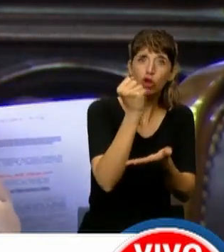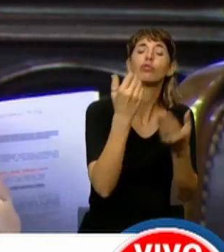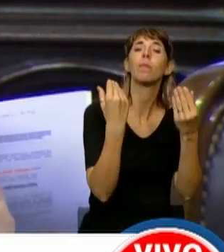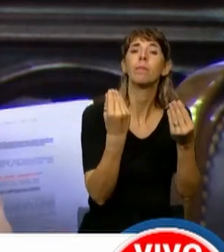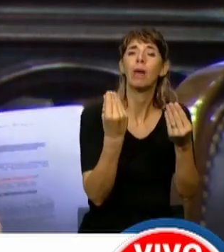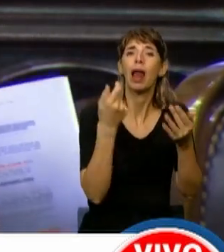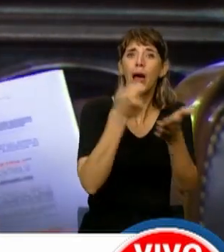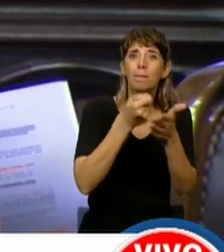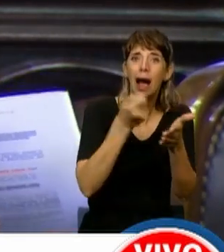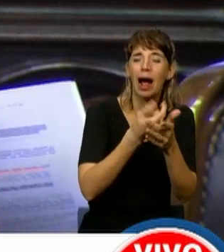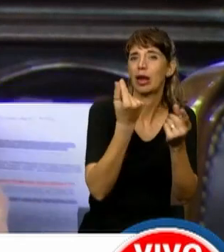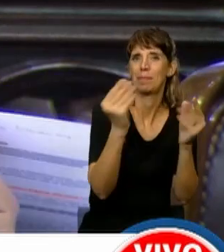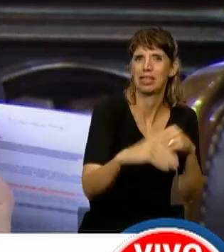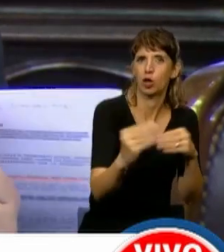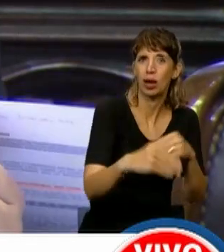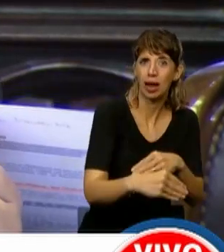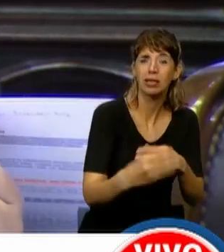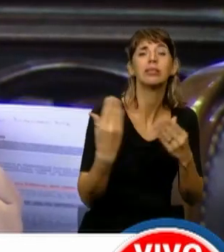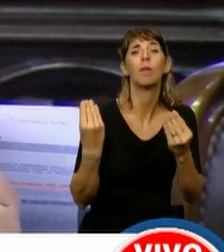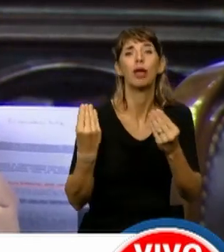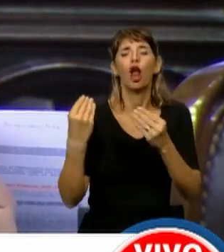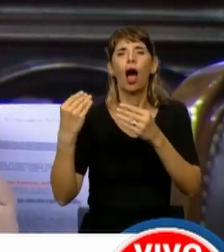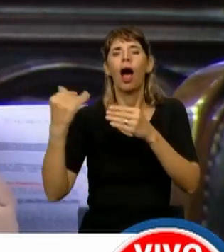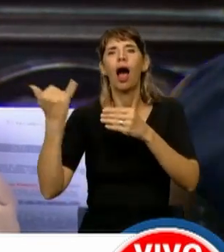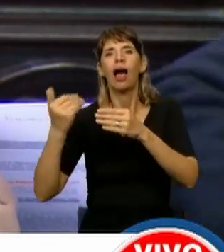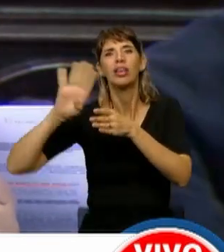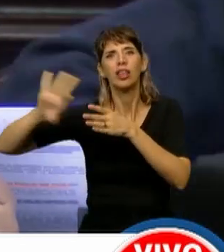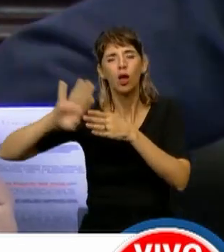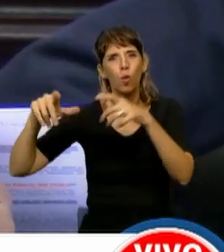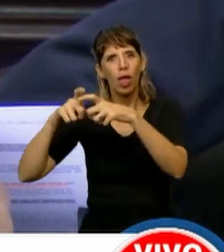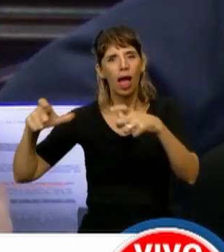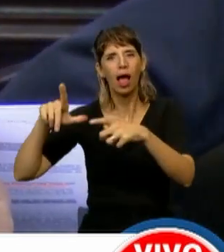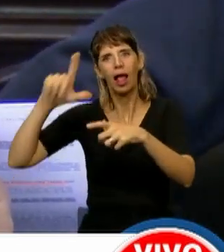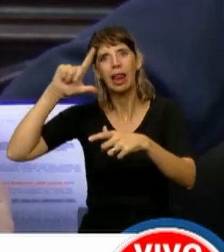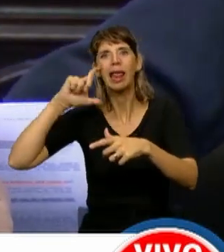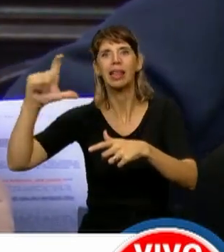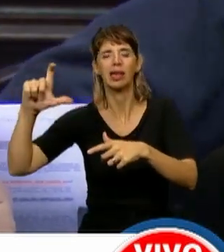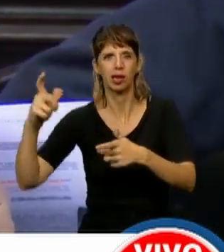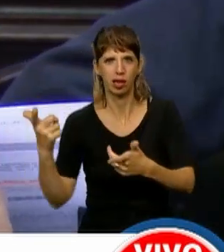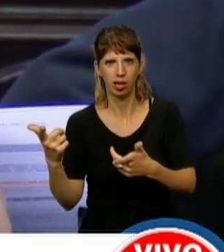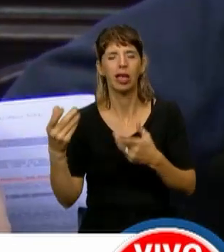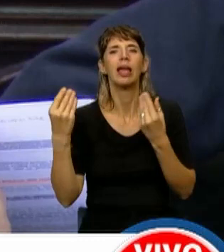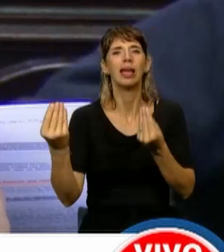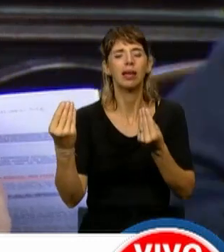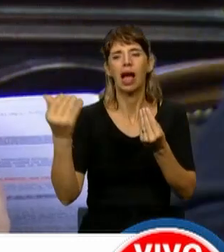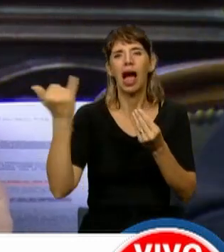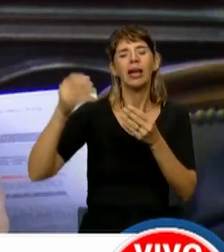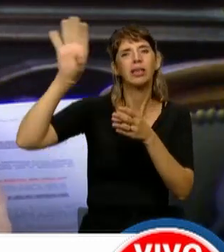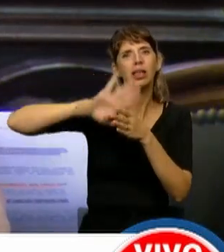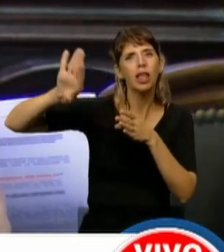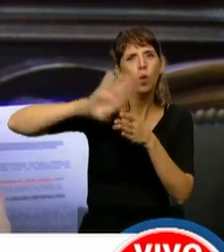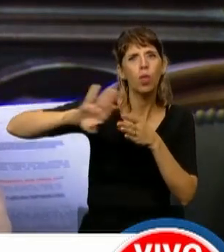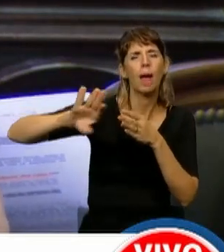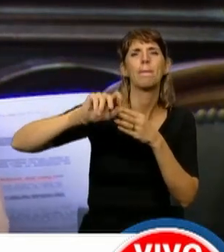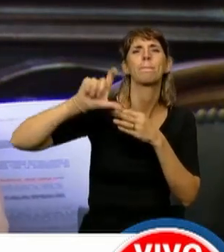se endeuda a través de la LELIC o pase pasivo. Y eso significa un endeudamiento superior a